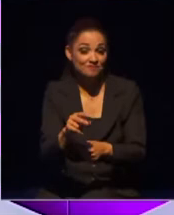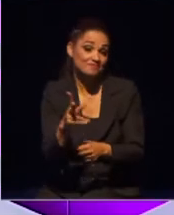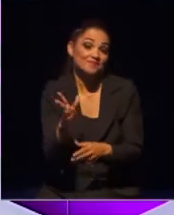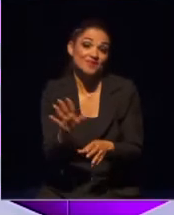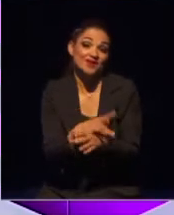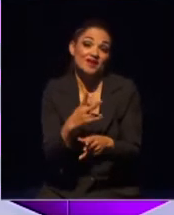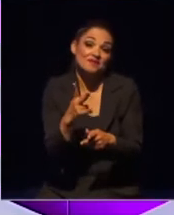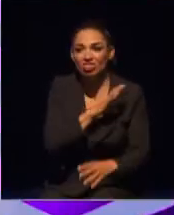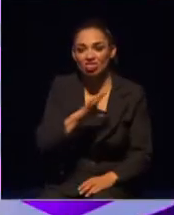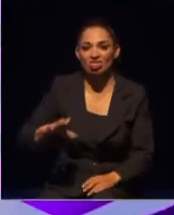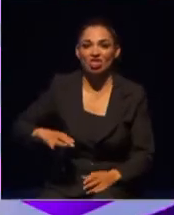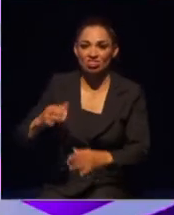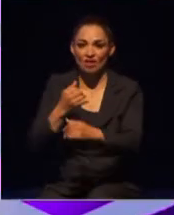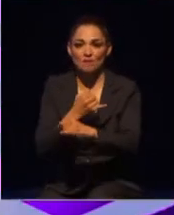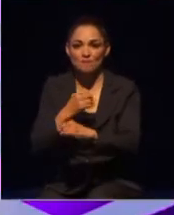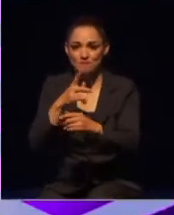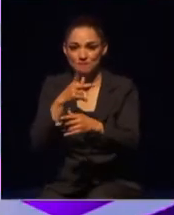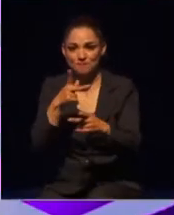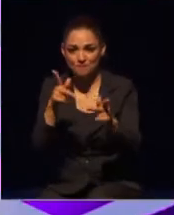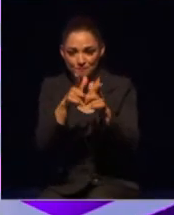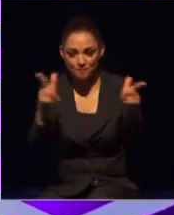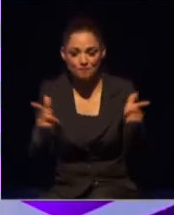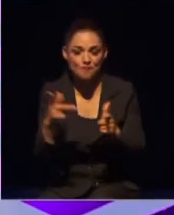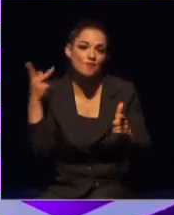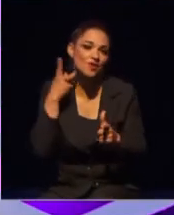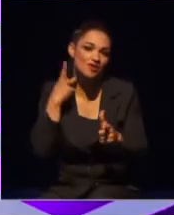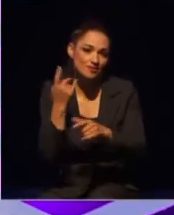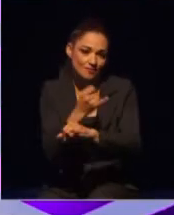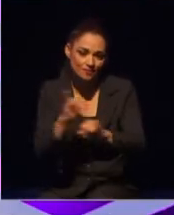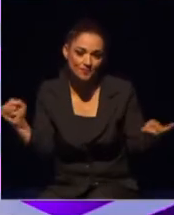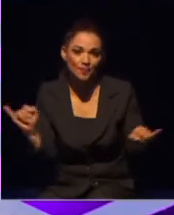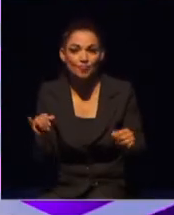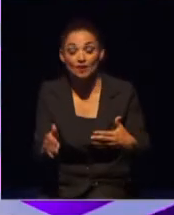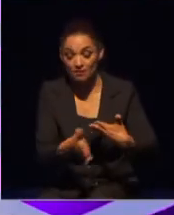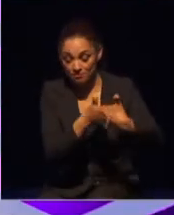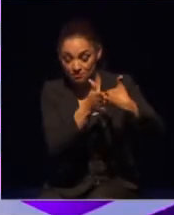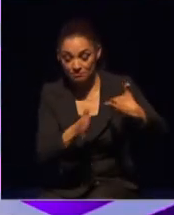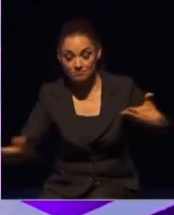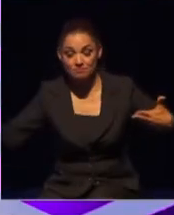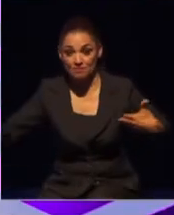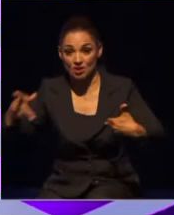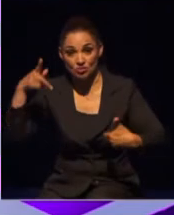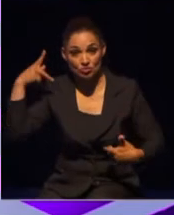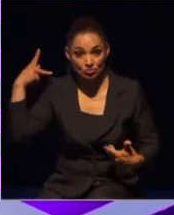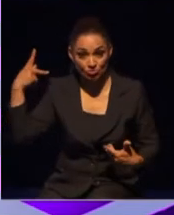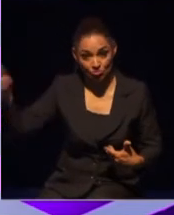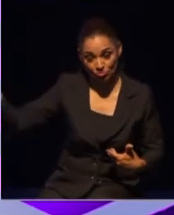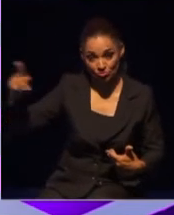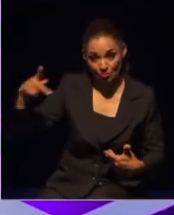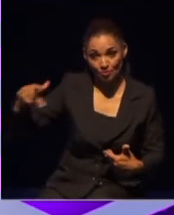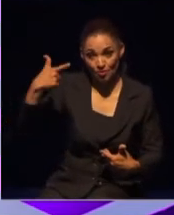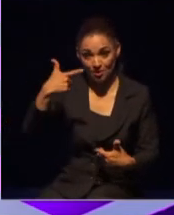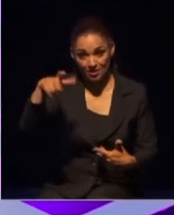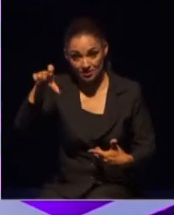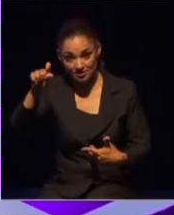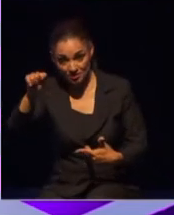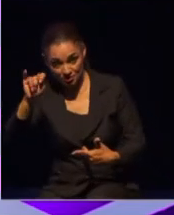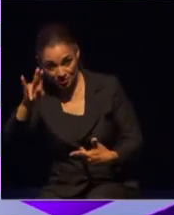solo peso más. Sí, Jesús, durante tu gestión en el